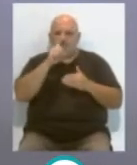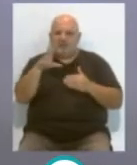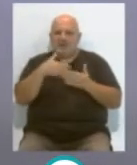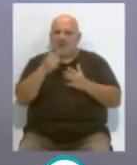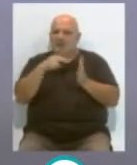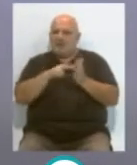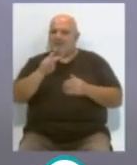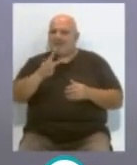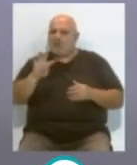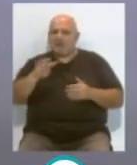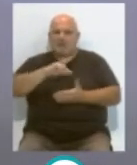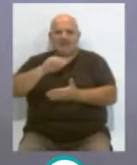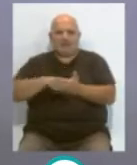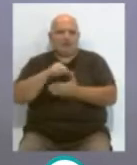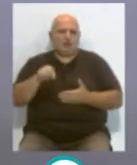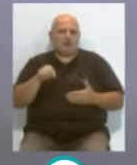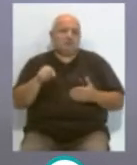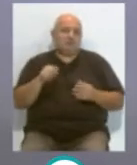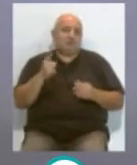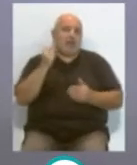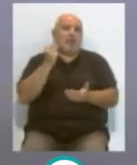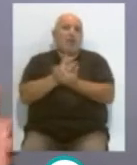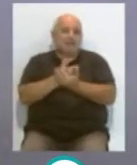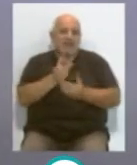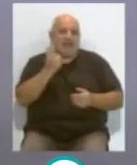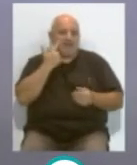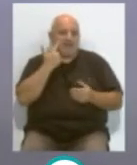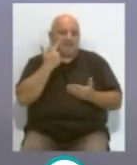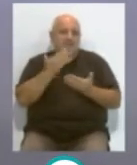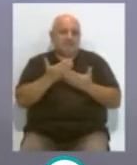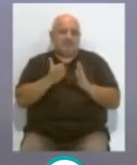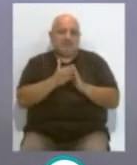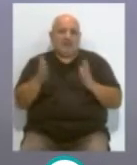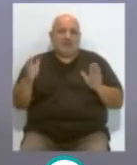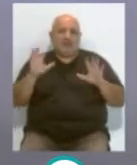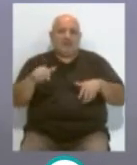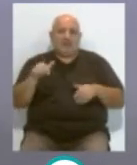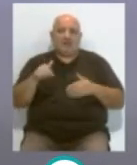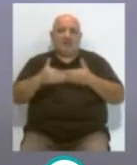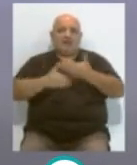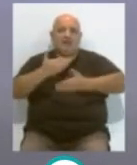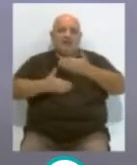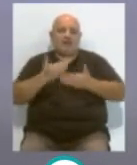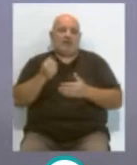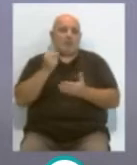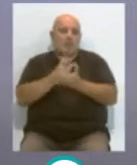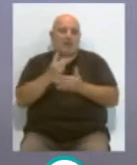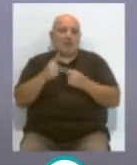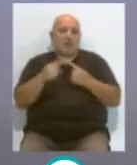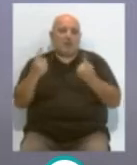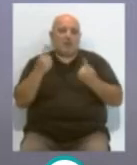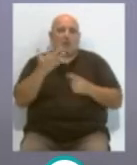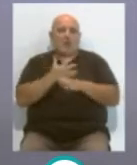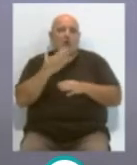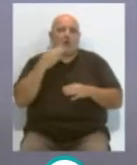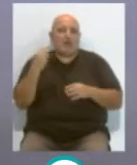tiene hasta el 2024. Uh-huh. Y bueno, es una apuesta, es una empresa este Cádiz Club de Fútbol, y con lo cual apuesta para algún determinado